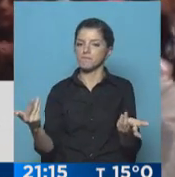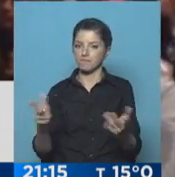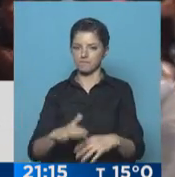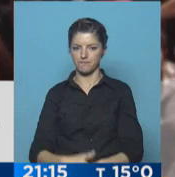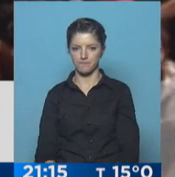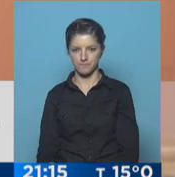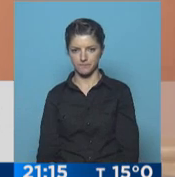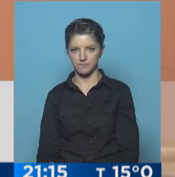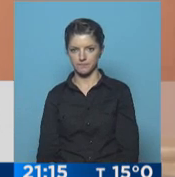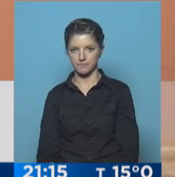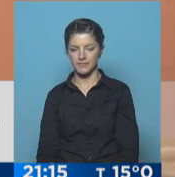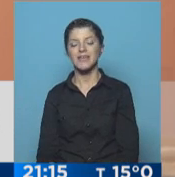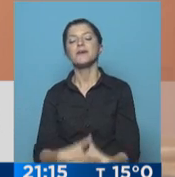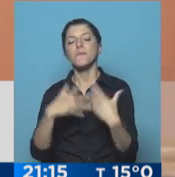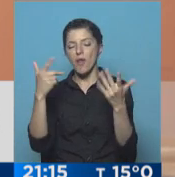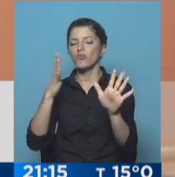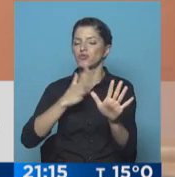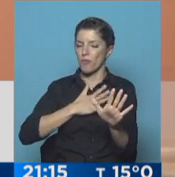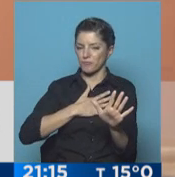Pero